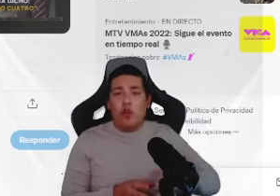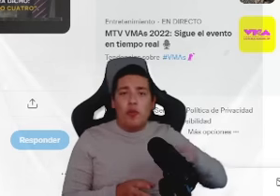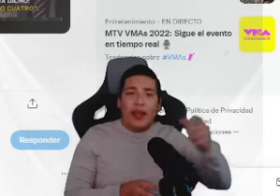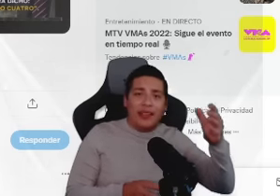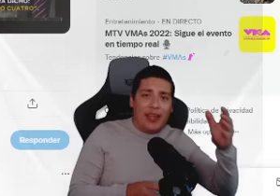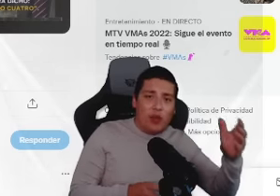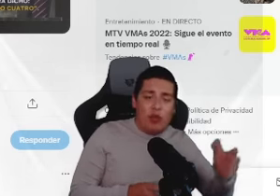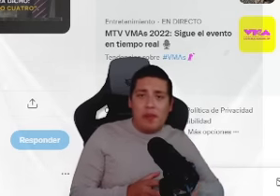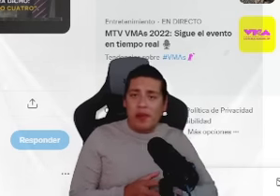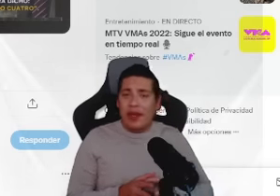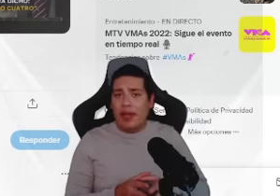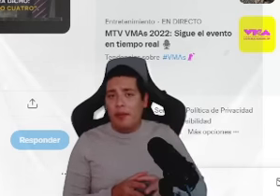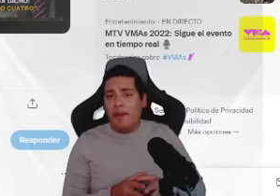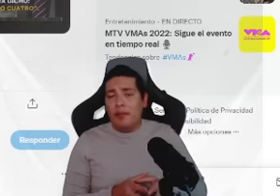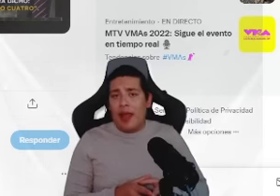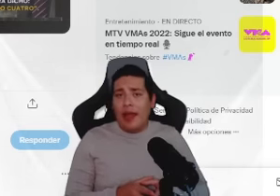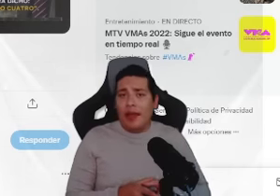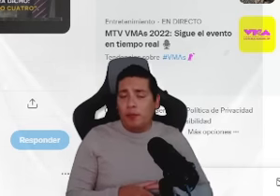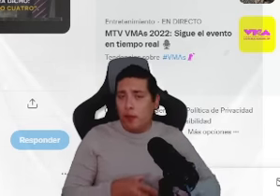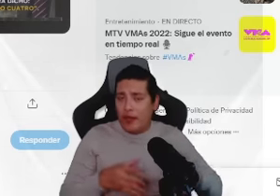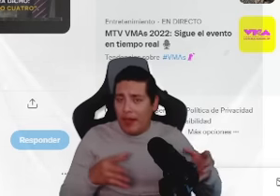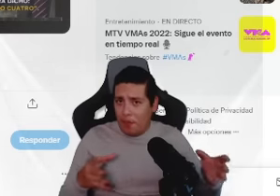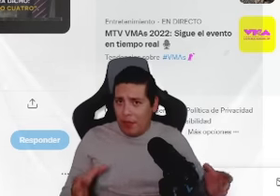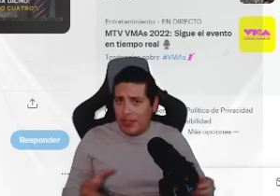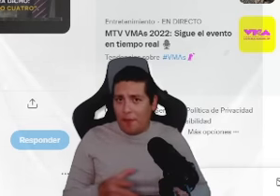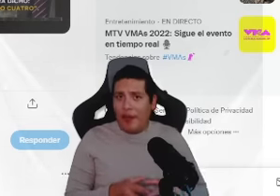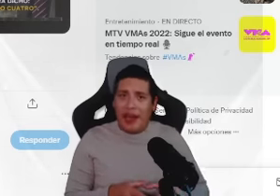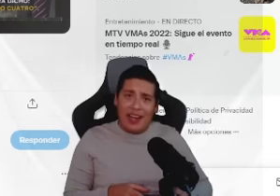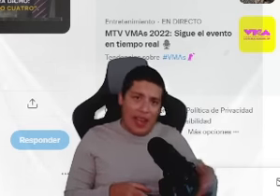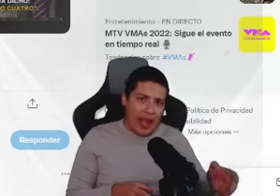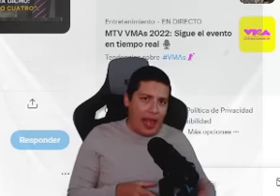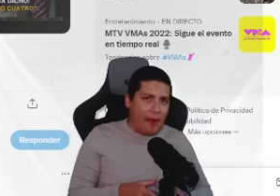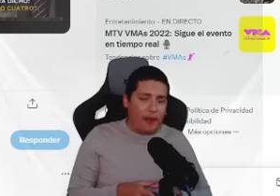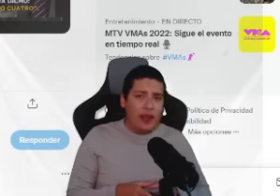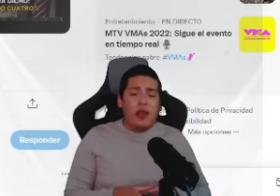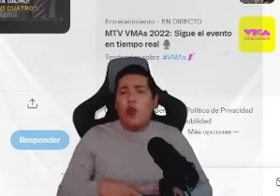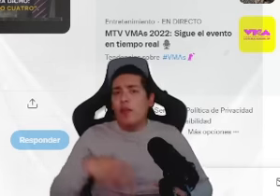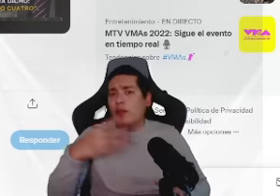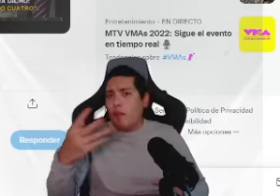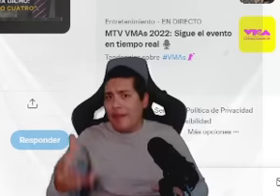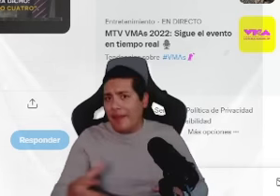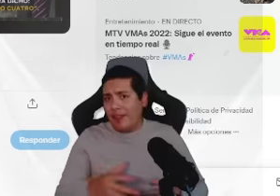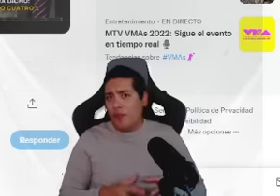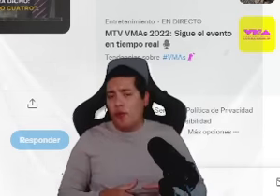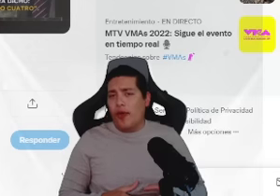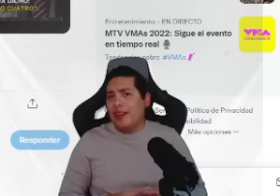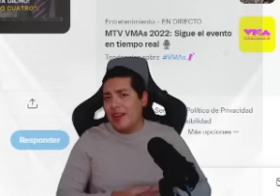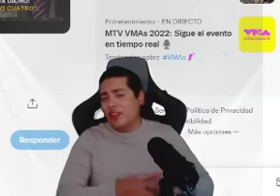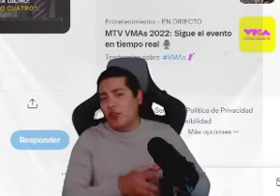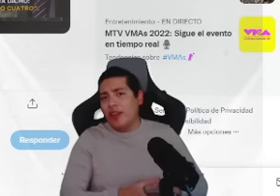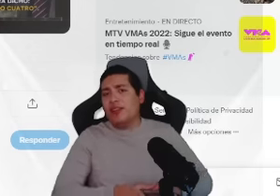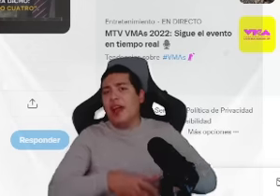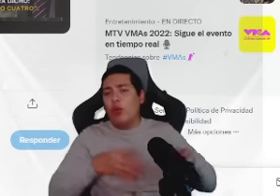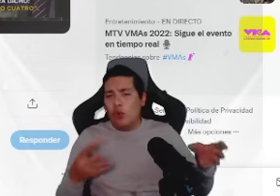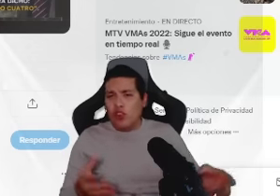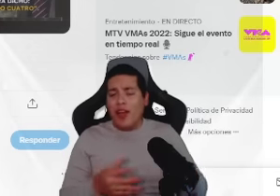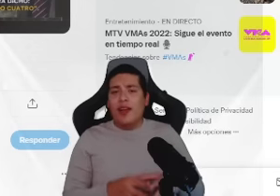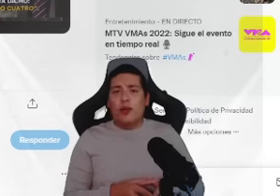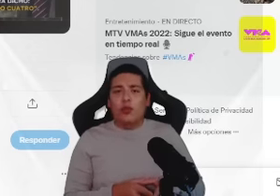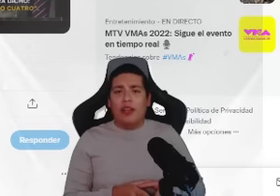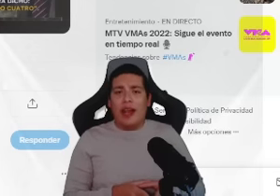como garcía luna manejaba a las polis a la policía federal como el comandante borola se inició esta